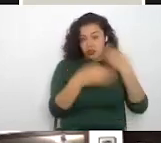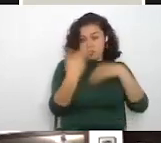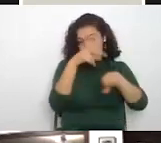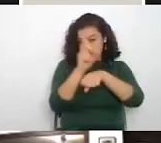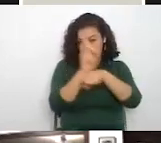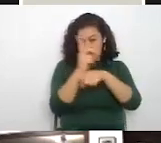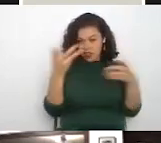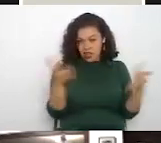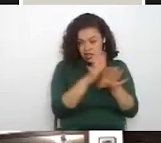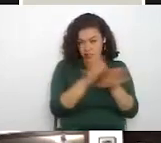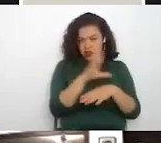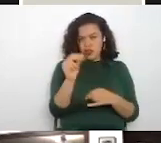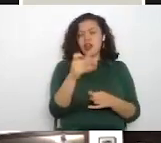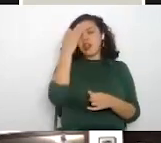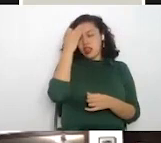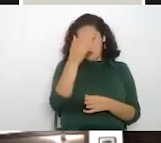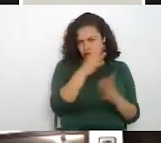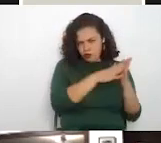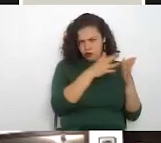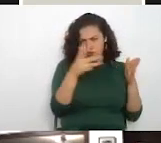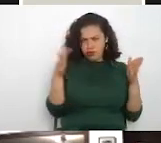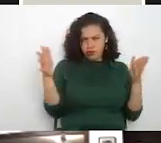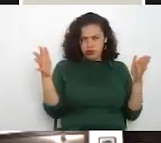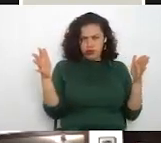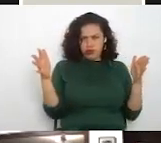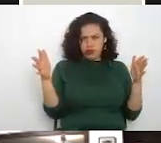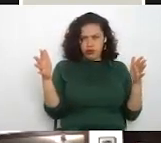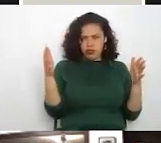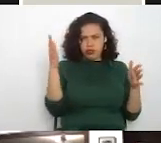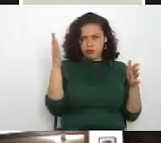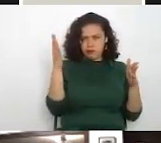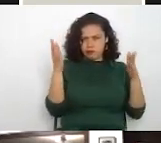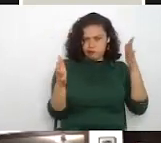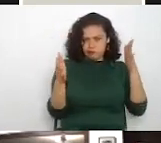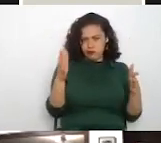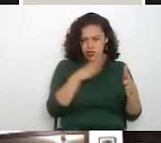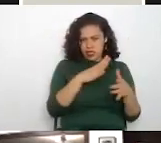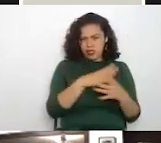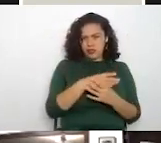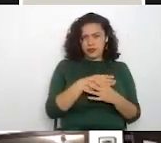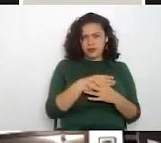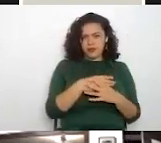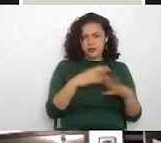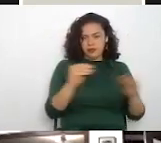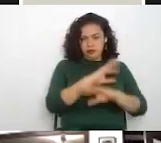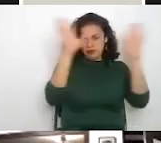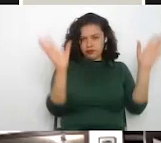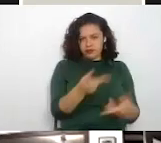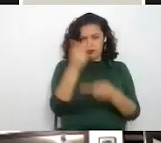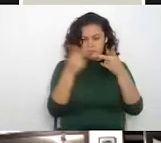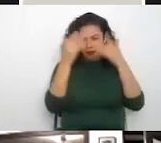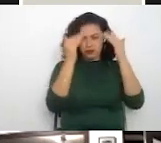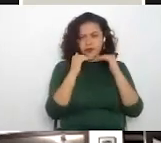haber periodos largos o más cortos entre estos. Y por supuesto, la siguiente pregunta